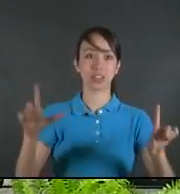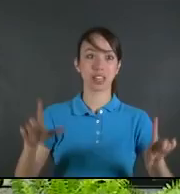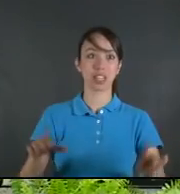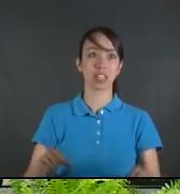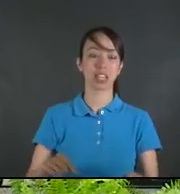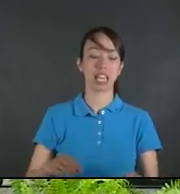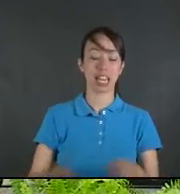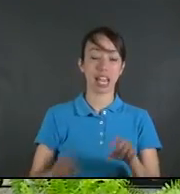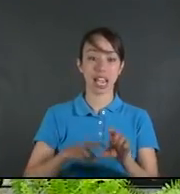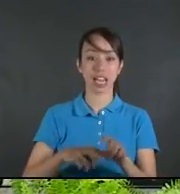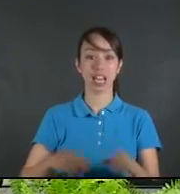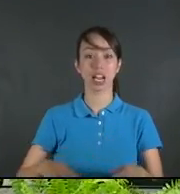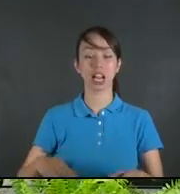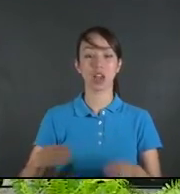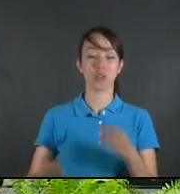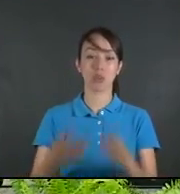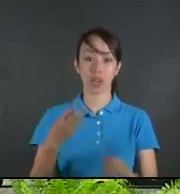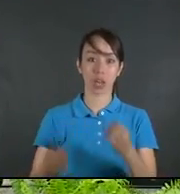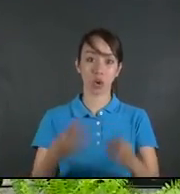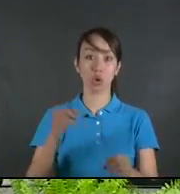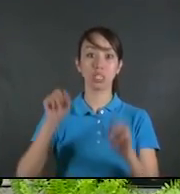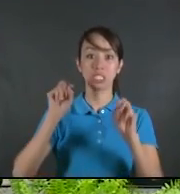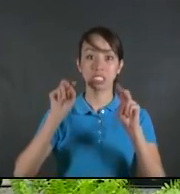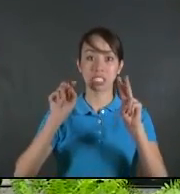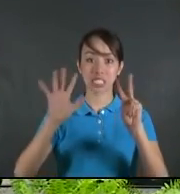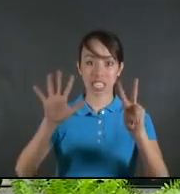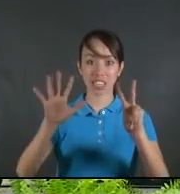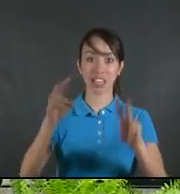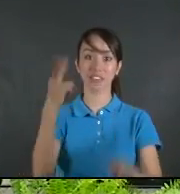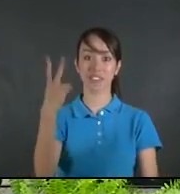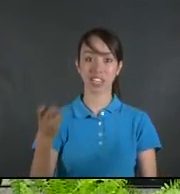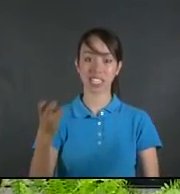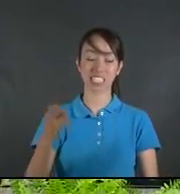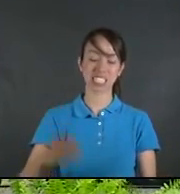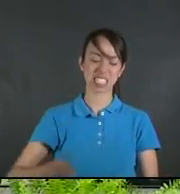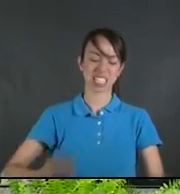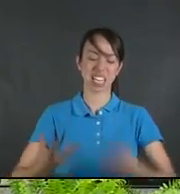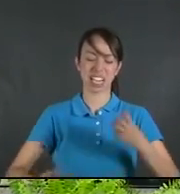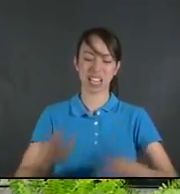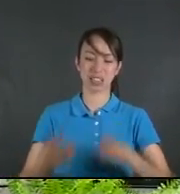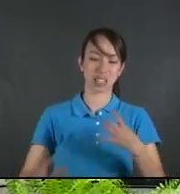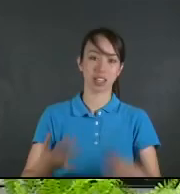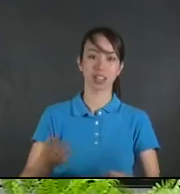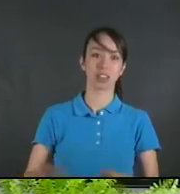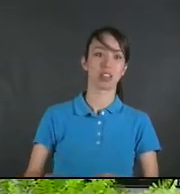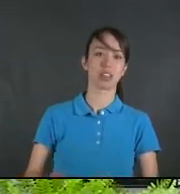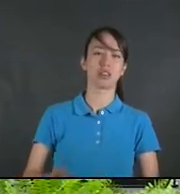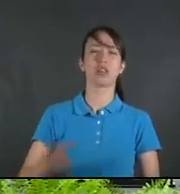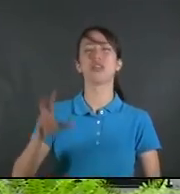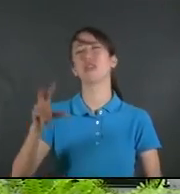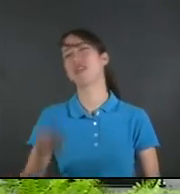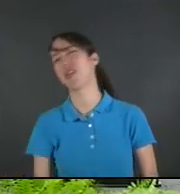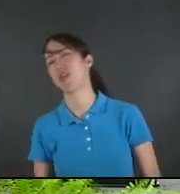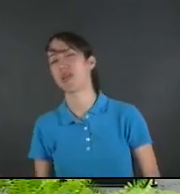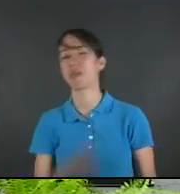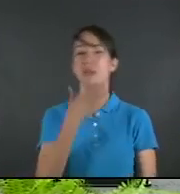de fuego siete veces calentado no hermano Sergio mejor desamr